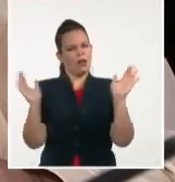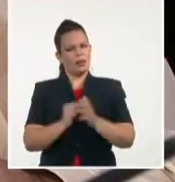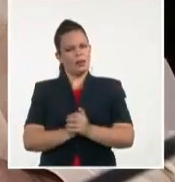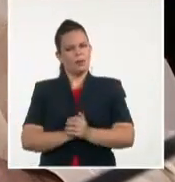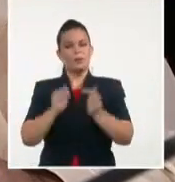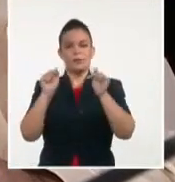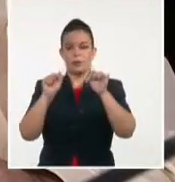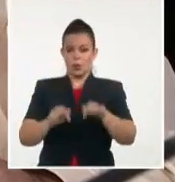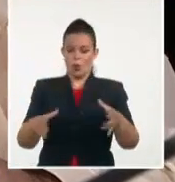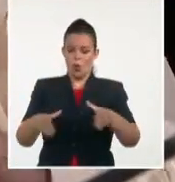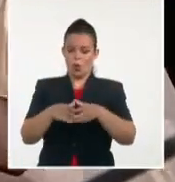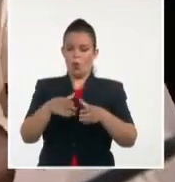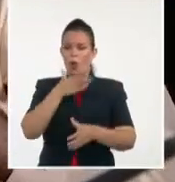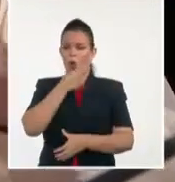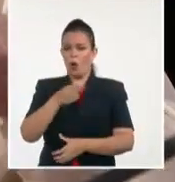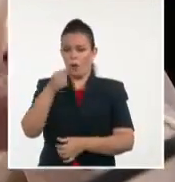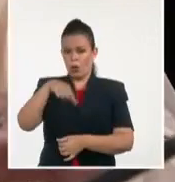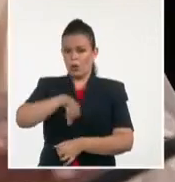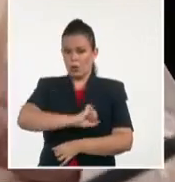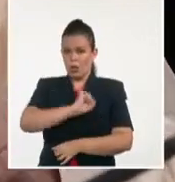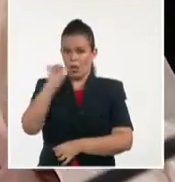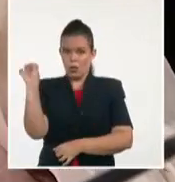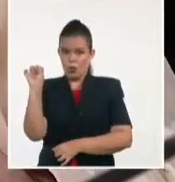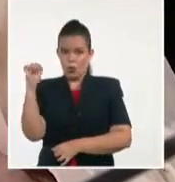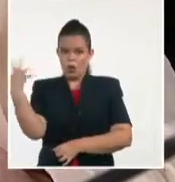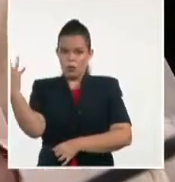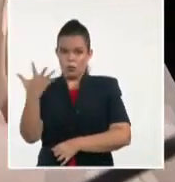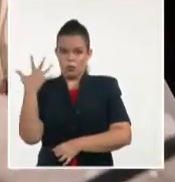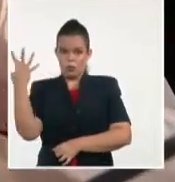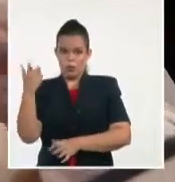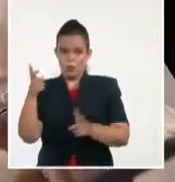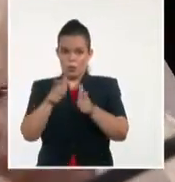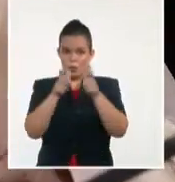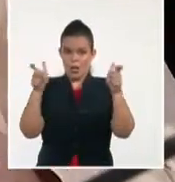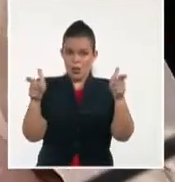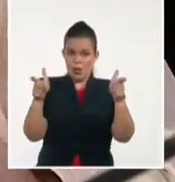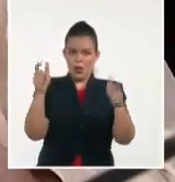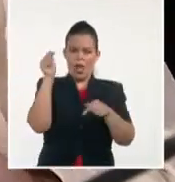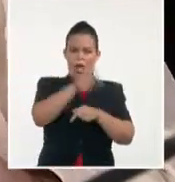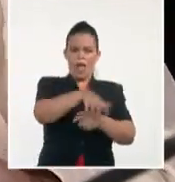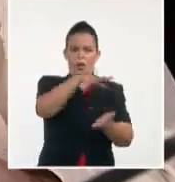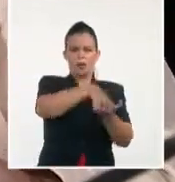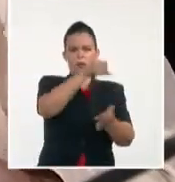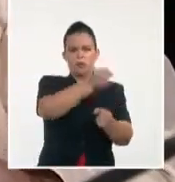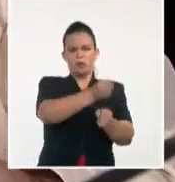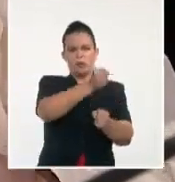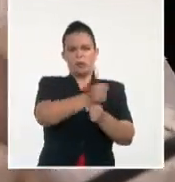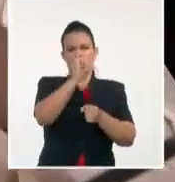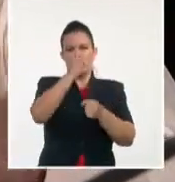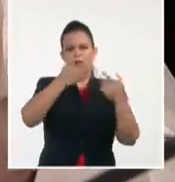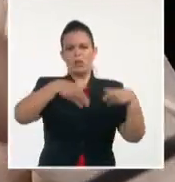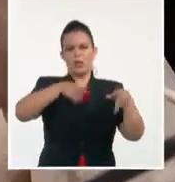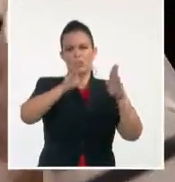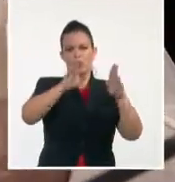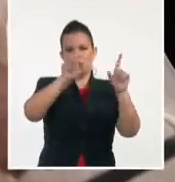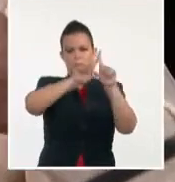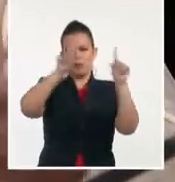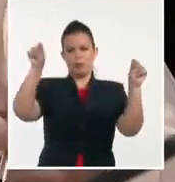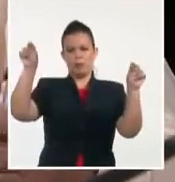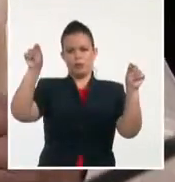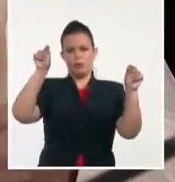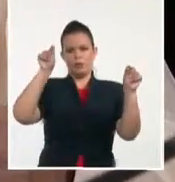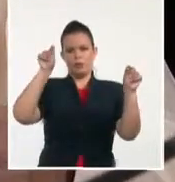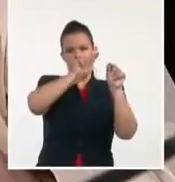están graduando de meteorología, una gran mayoría van hacia el Instituto de Meteorología en todo el país. Quisiéramos incluso que se